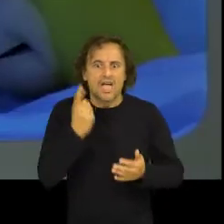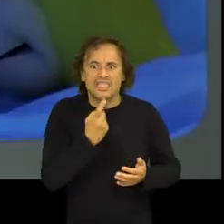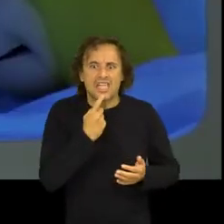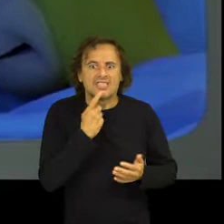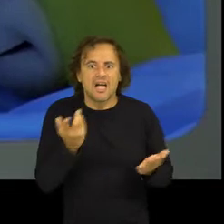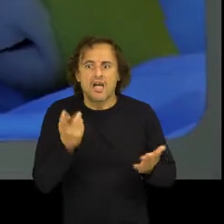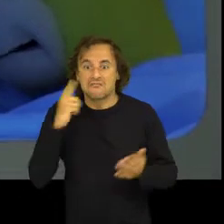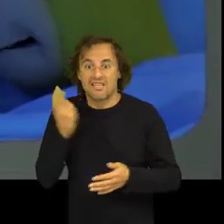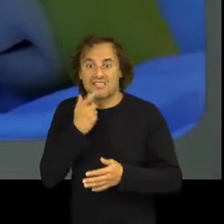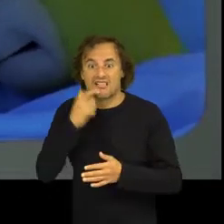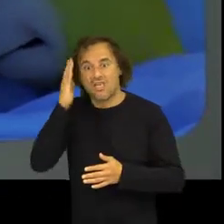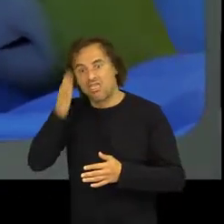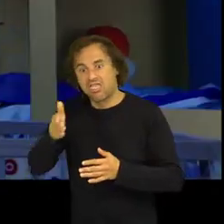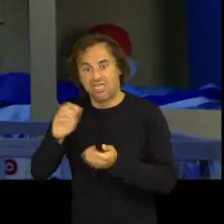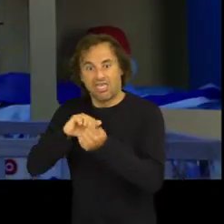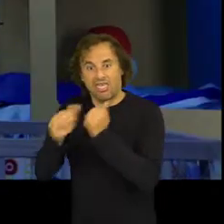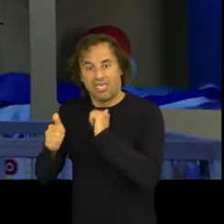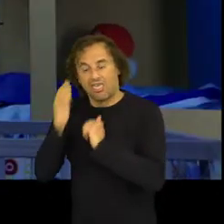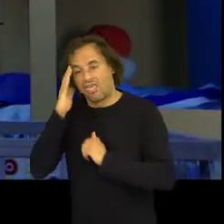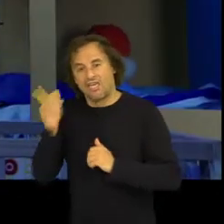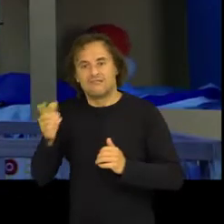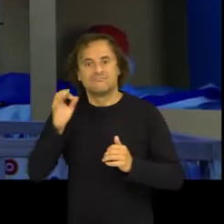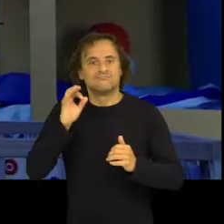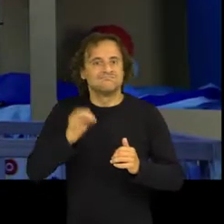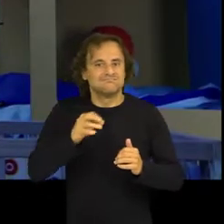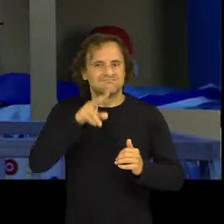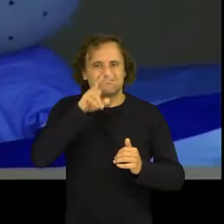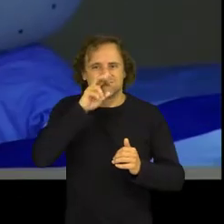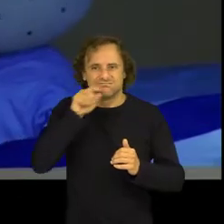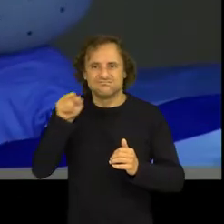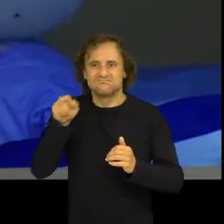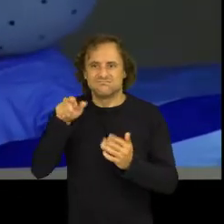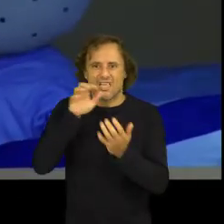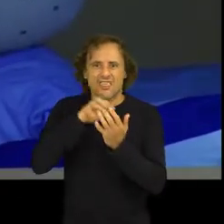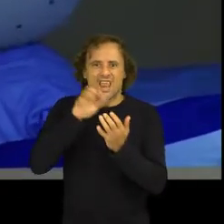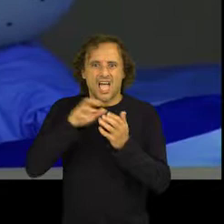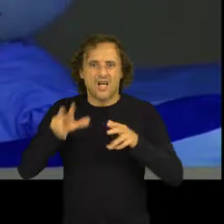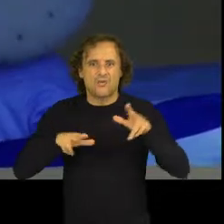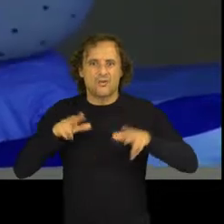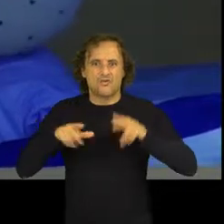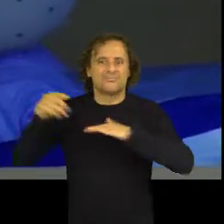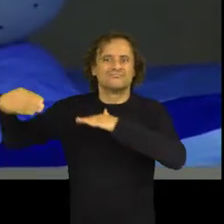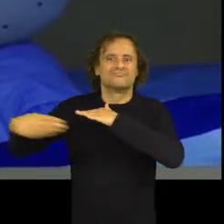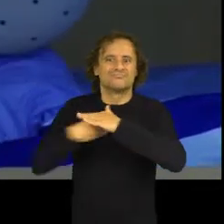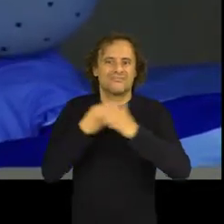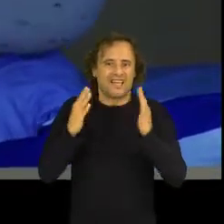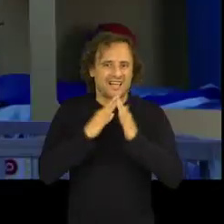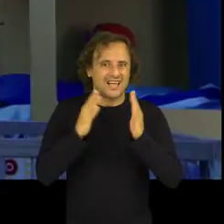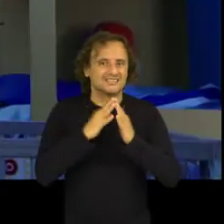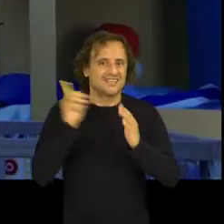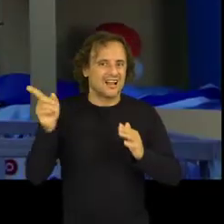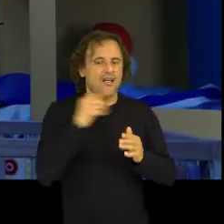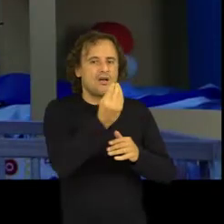Tatá dorme como un peto. Ai, xa me parecía. Entrou na casa un tiranosauro Rex,